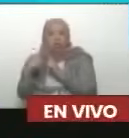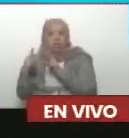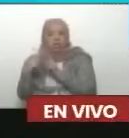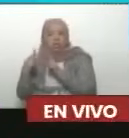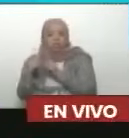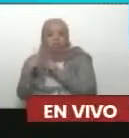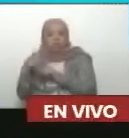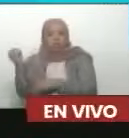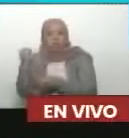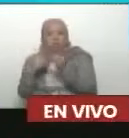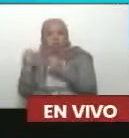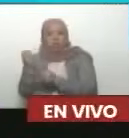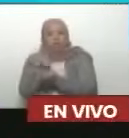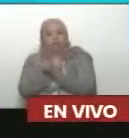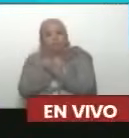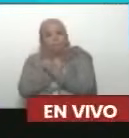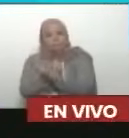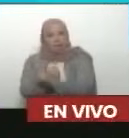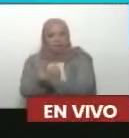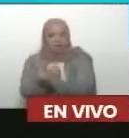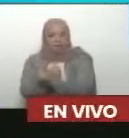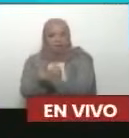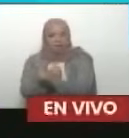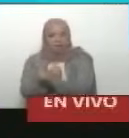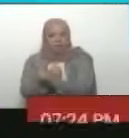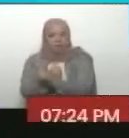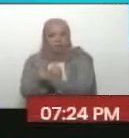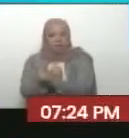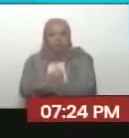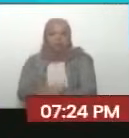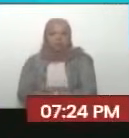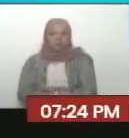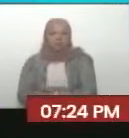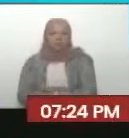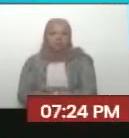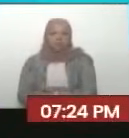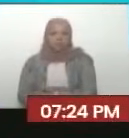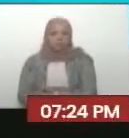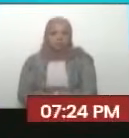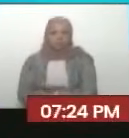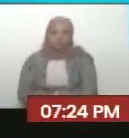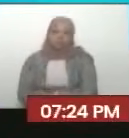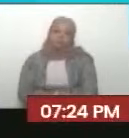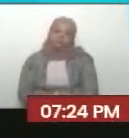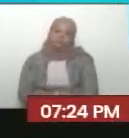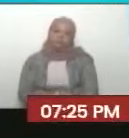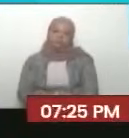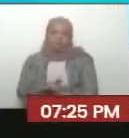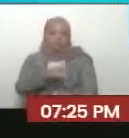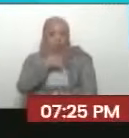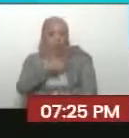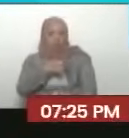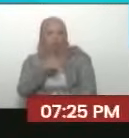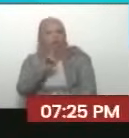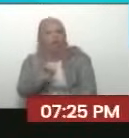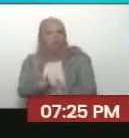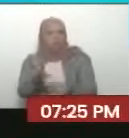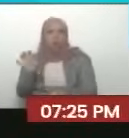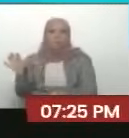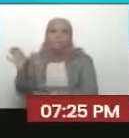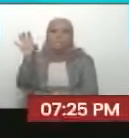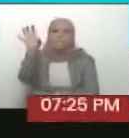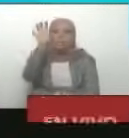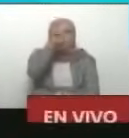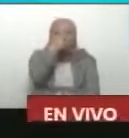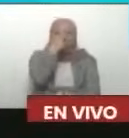sino que somos capaces de amarnos. Una de las cosas que uno siente cuando va al exterior, más